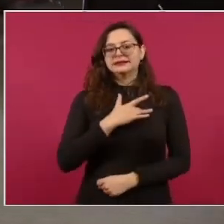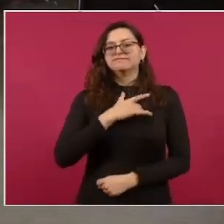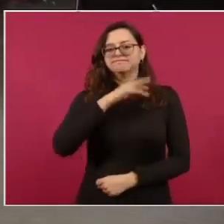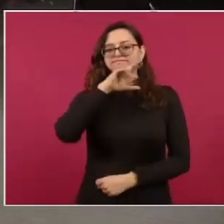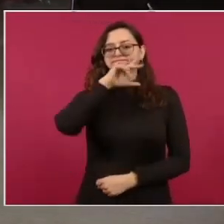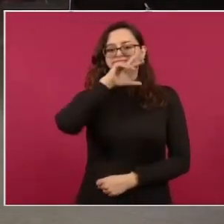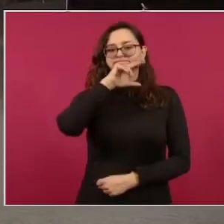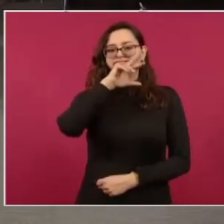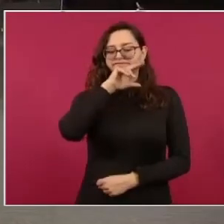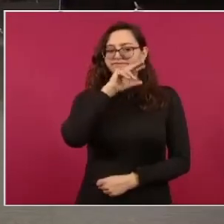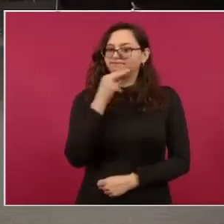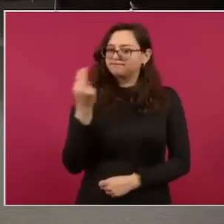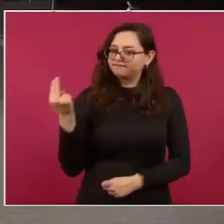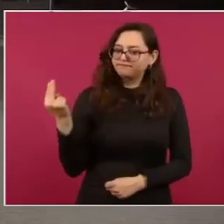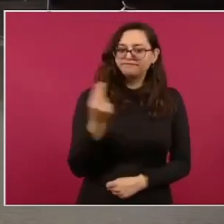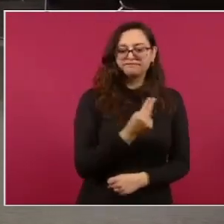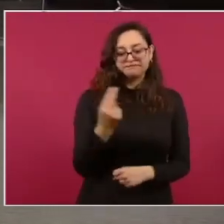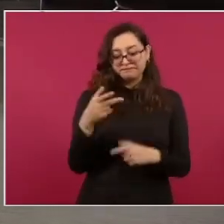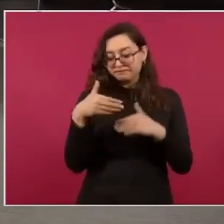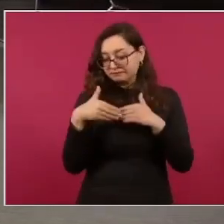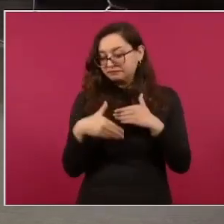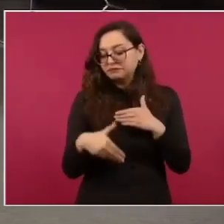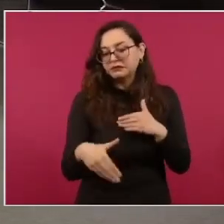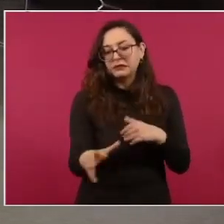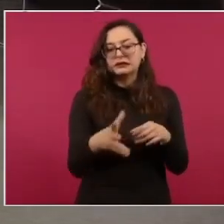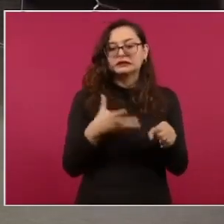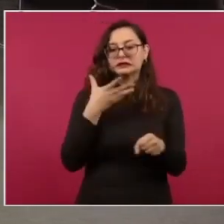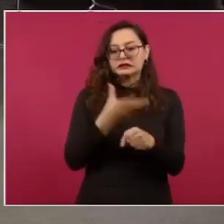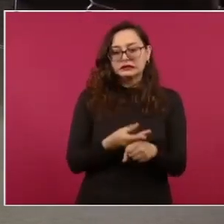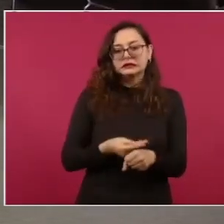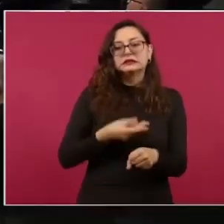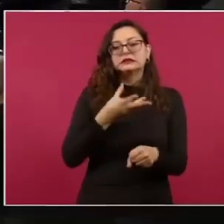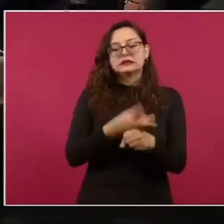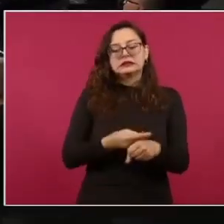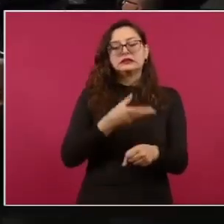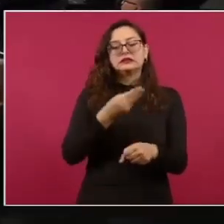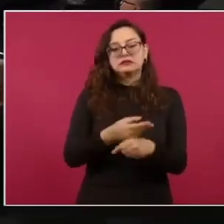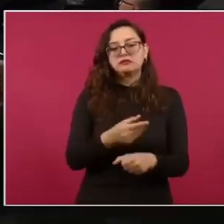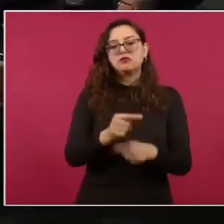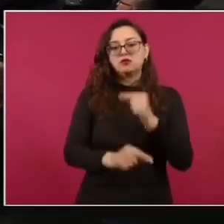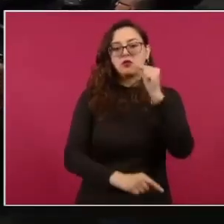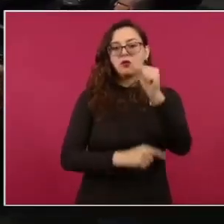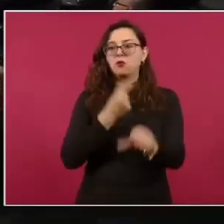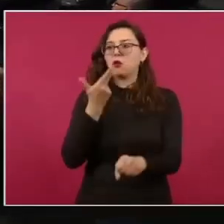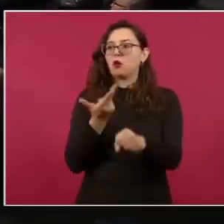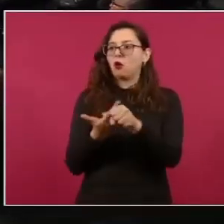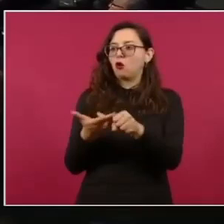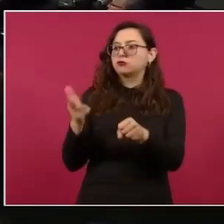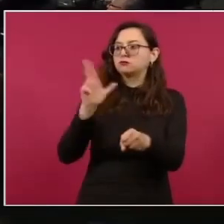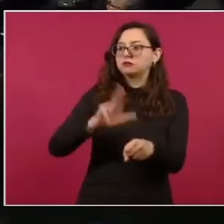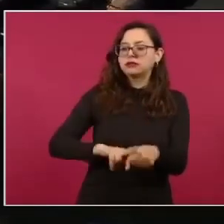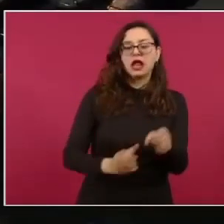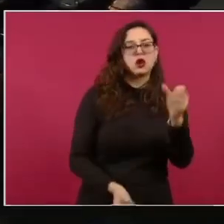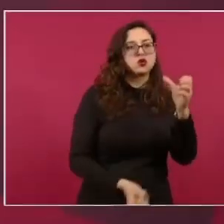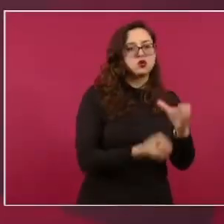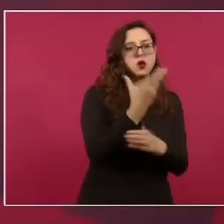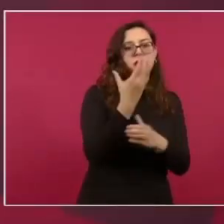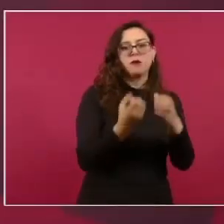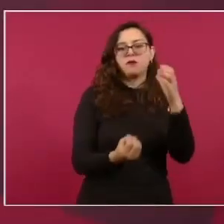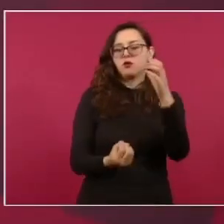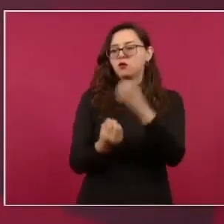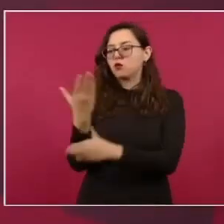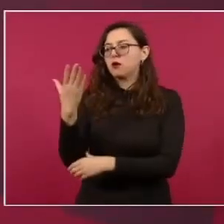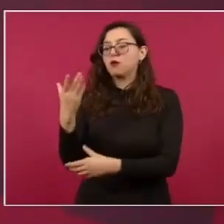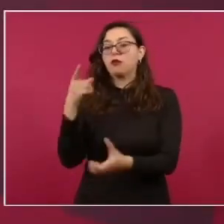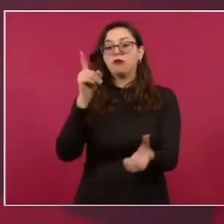las bases para que en pocos años podamos contar con más unidades hospitalarias, con mayor número de